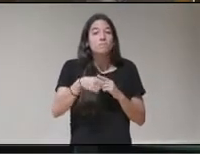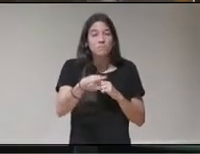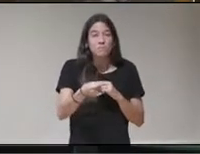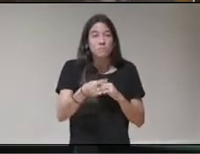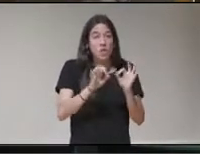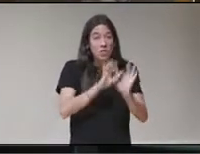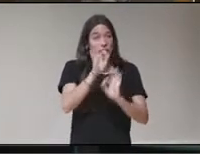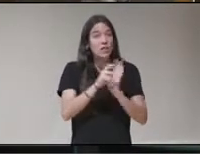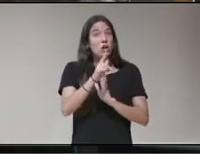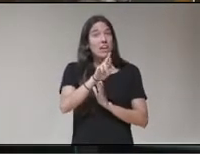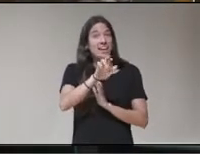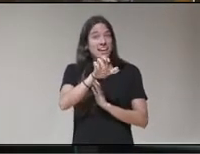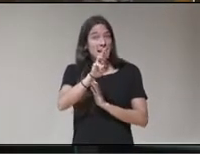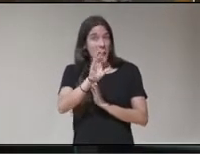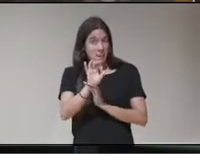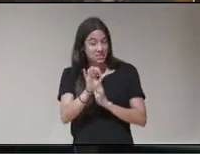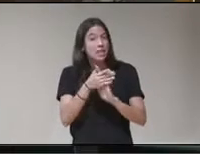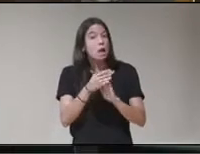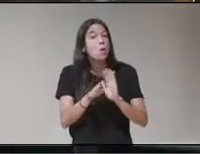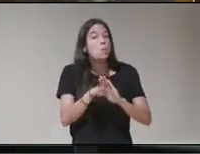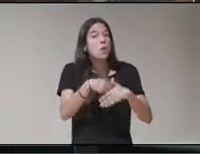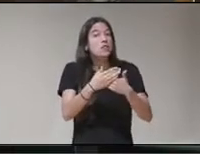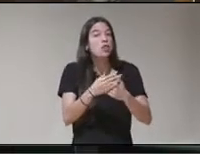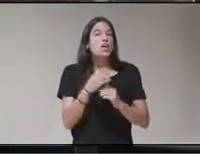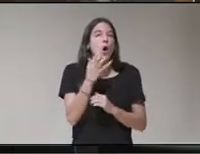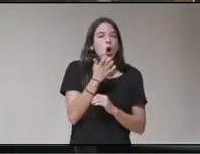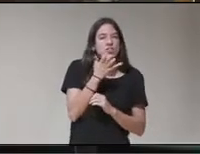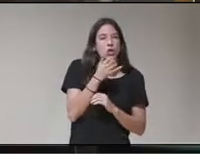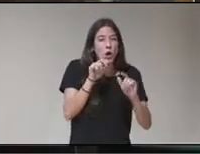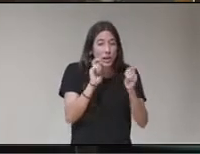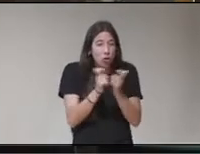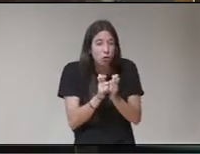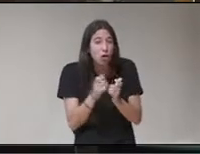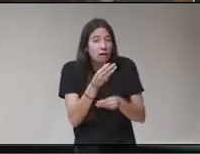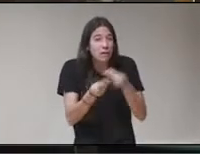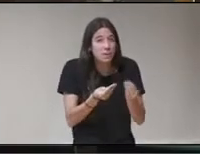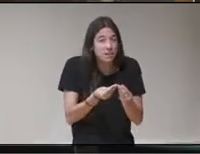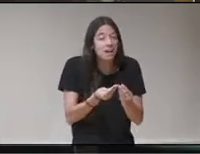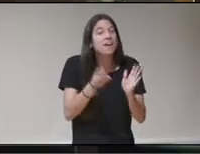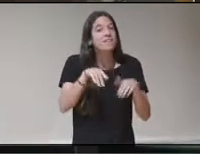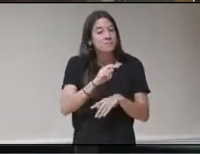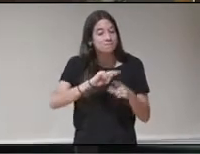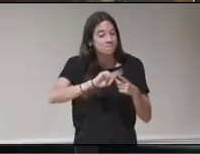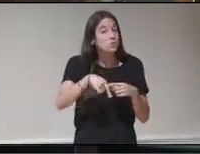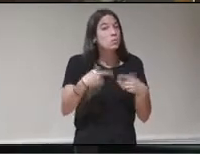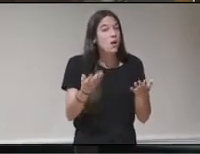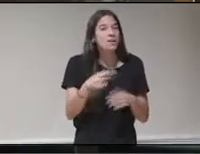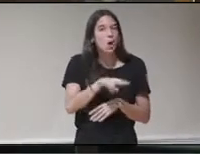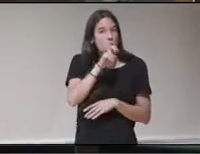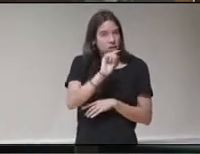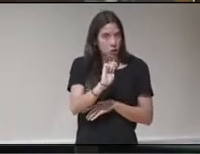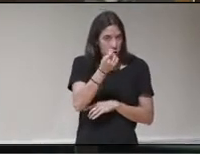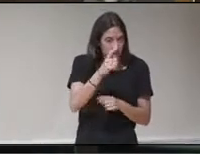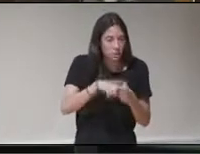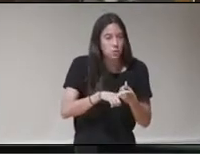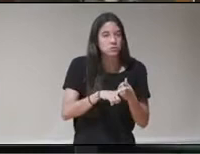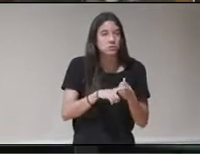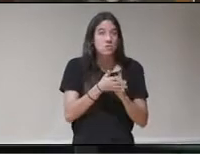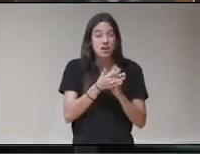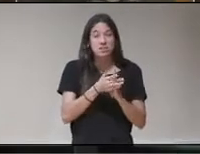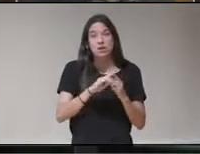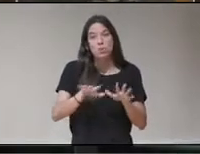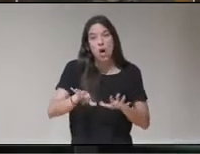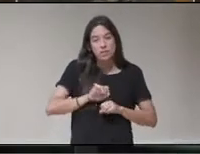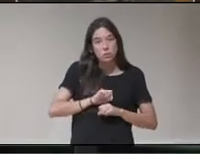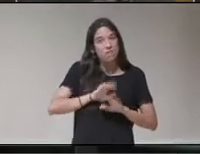este ciclo de Krebs, de este proceso de oxidorreducción? Pues lo que va a ocurrir es que vamos a tener oxígeno que actúa como aceptor final de